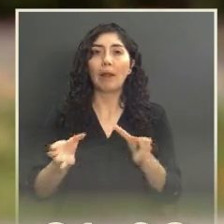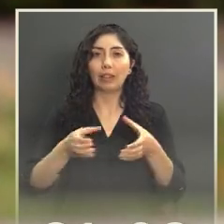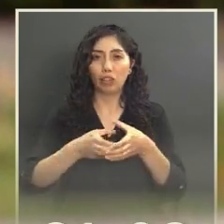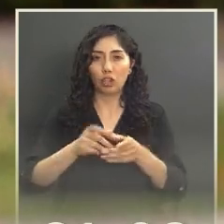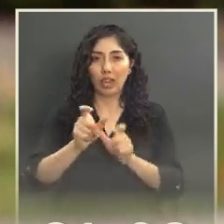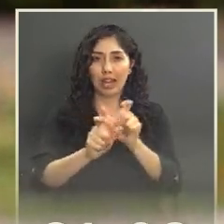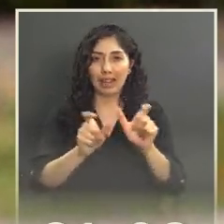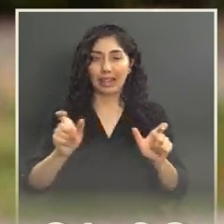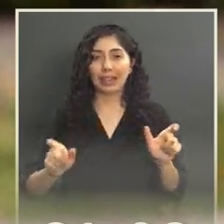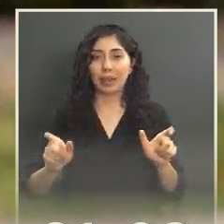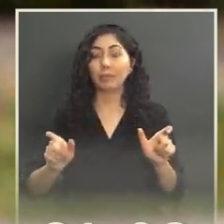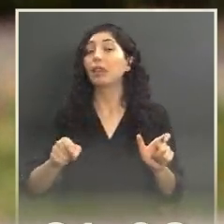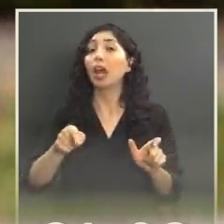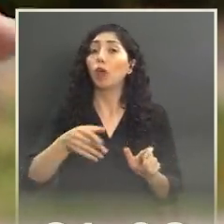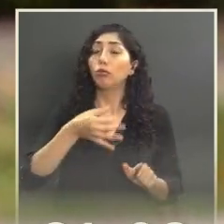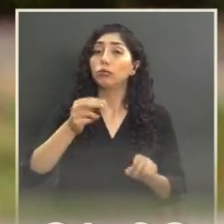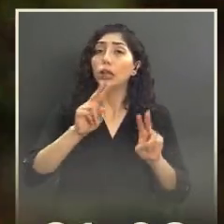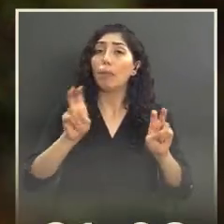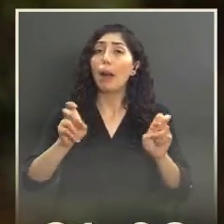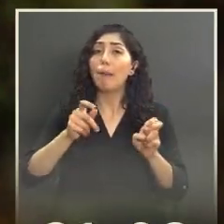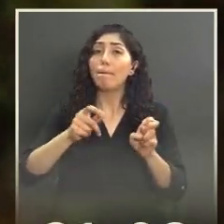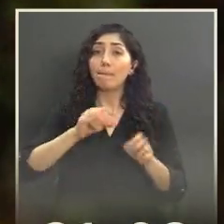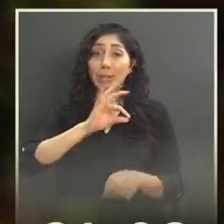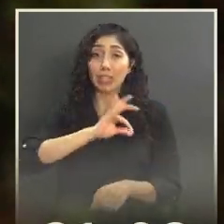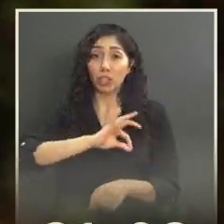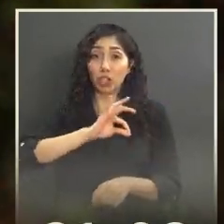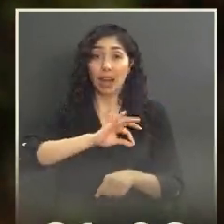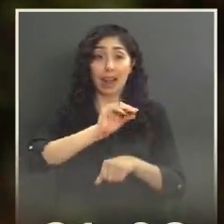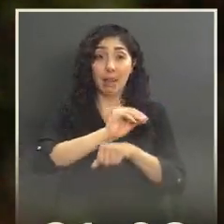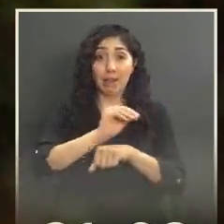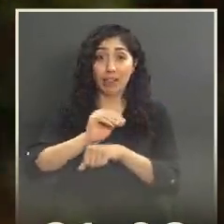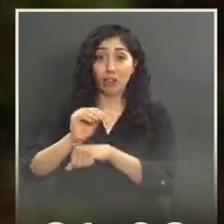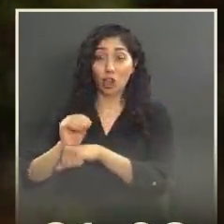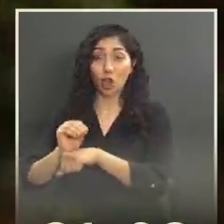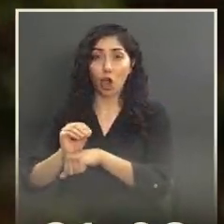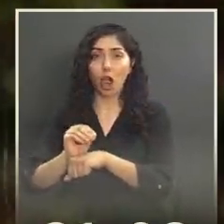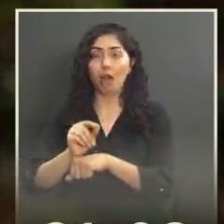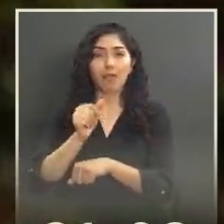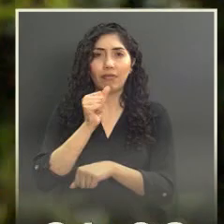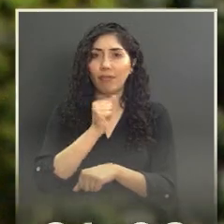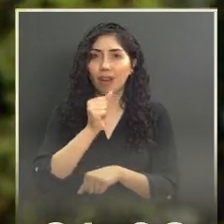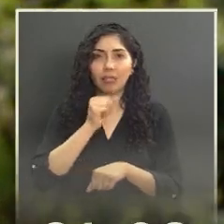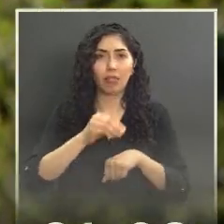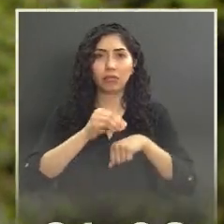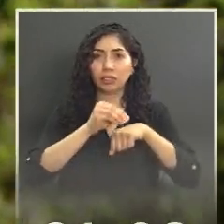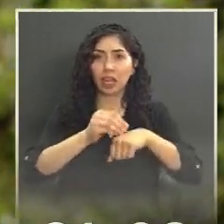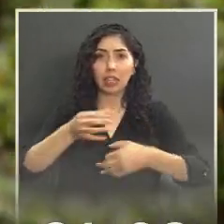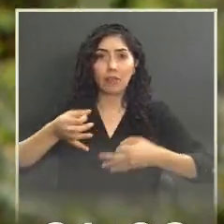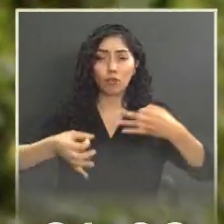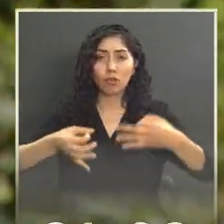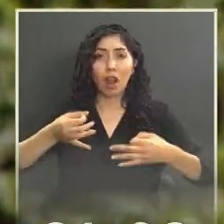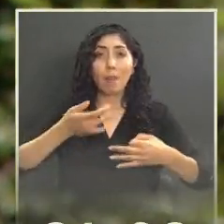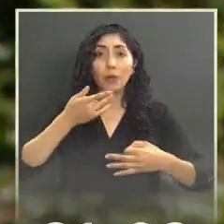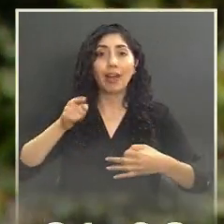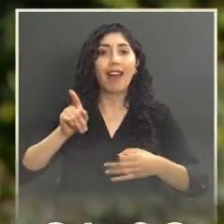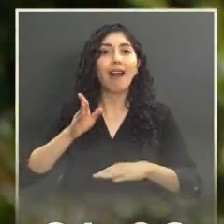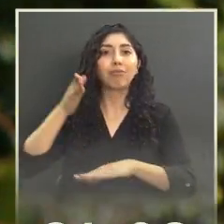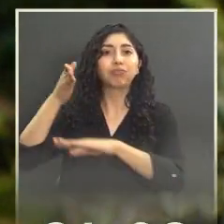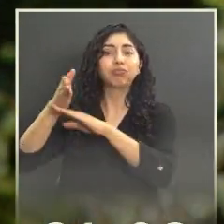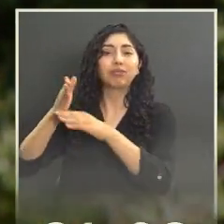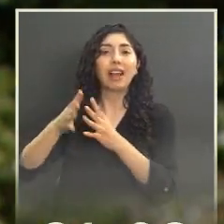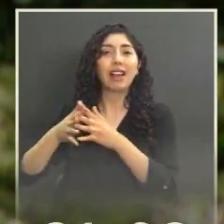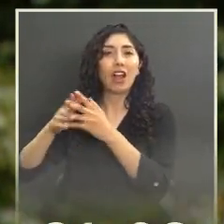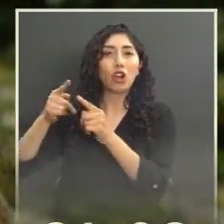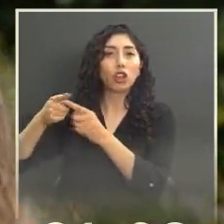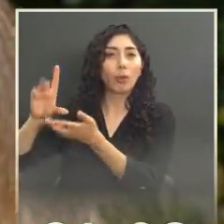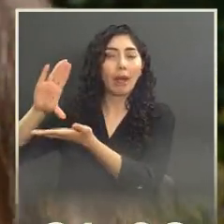en el caso de las pensiones alimenticias no fue notificado por el tribunal al estar en el extranjero, sino que sí hubo depósitos, aunque a